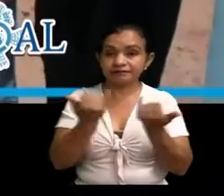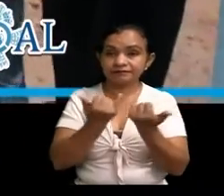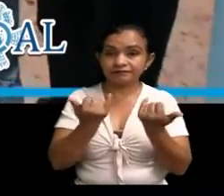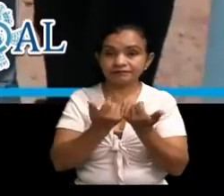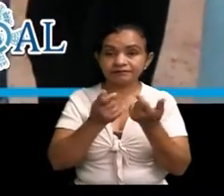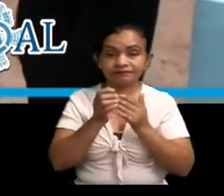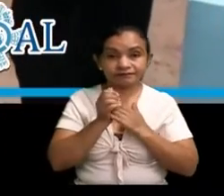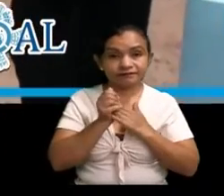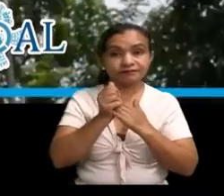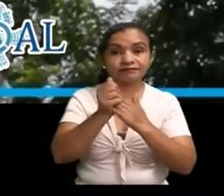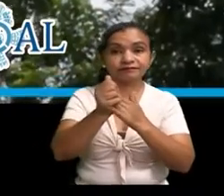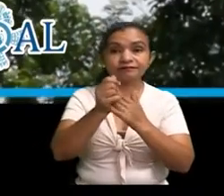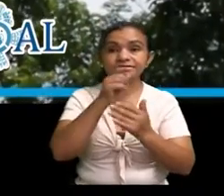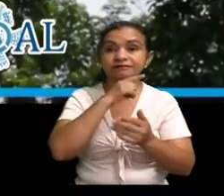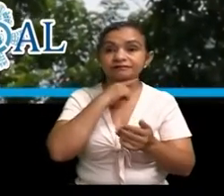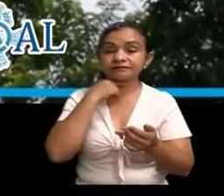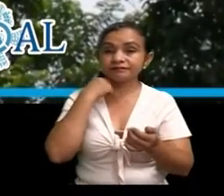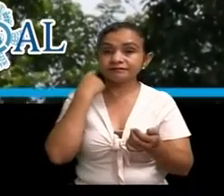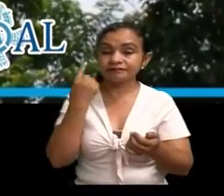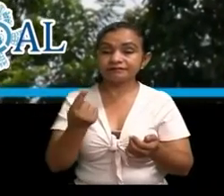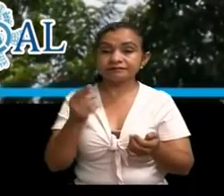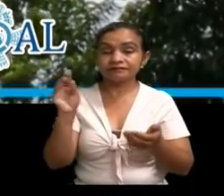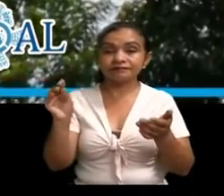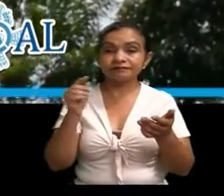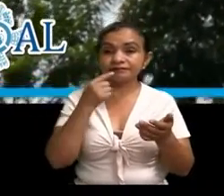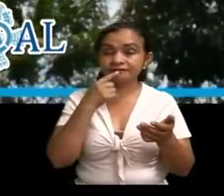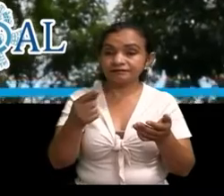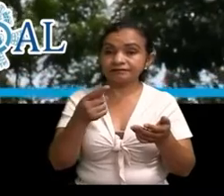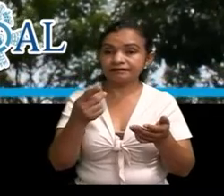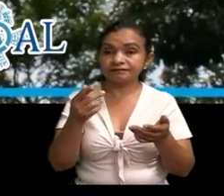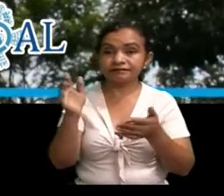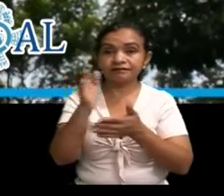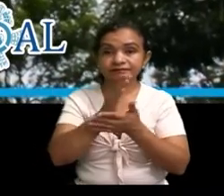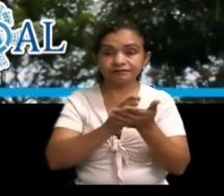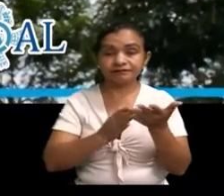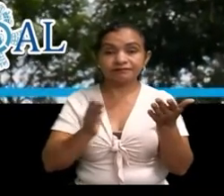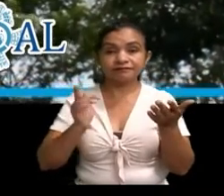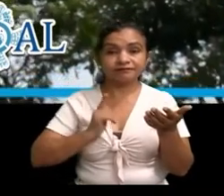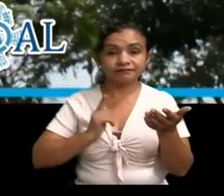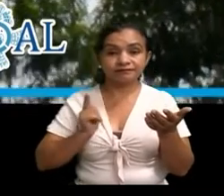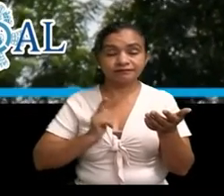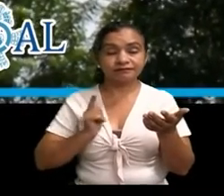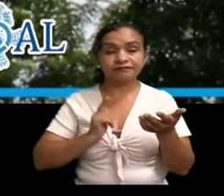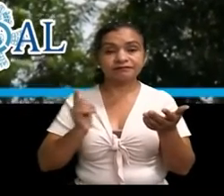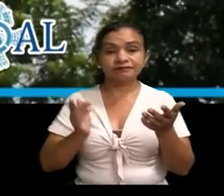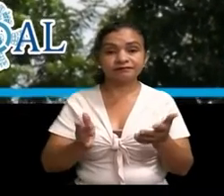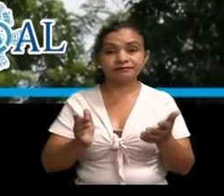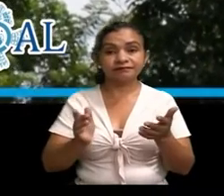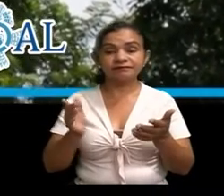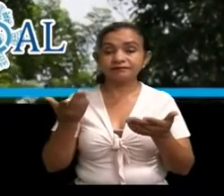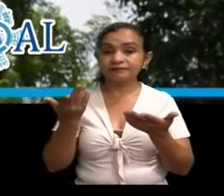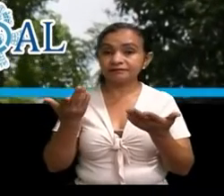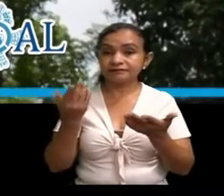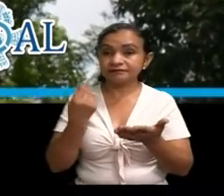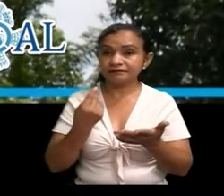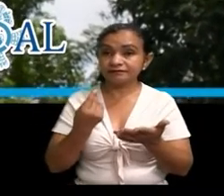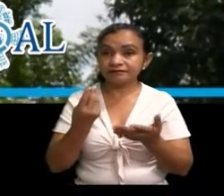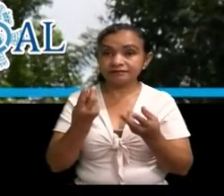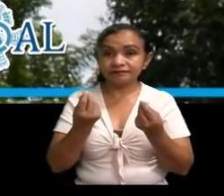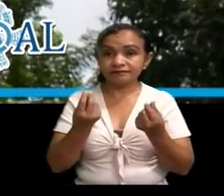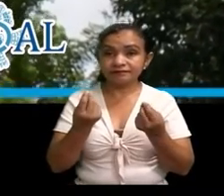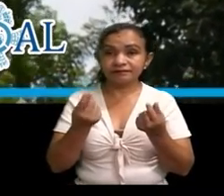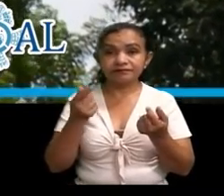dirigir, ¿verdad? Y a eso le agregamos que también en algunos CAPS tenemos, dentro de la estructura de costos, vos sabes